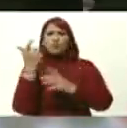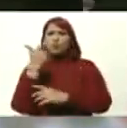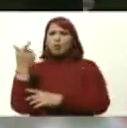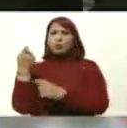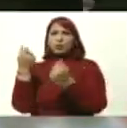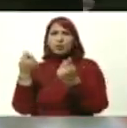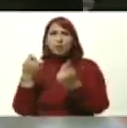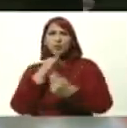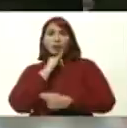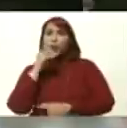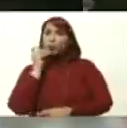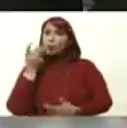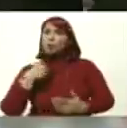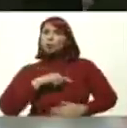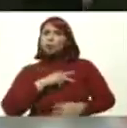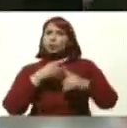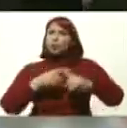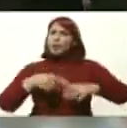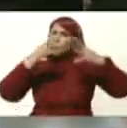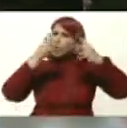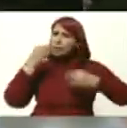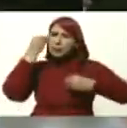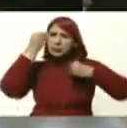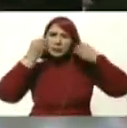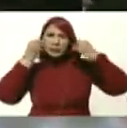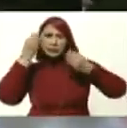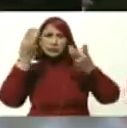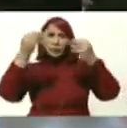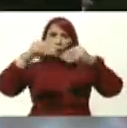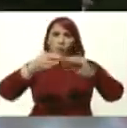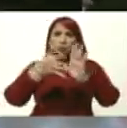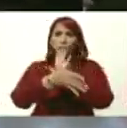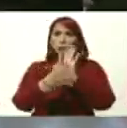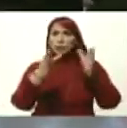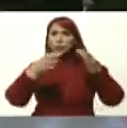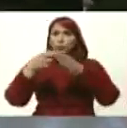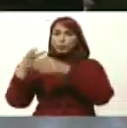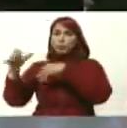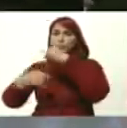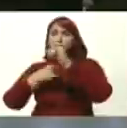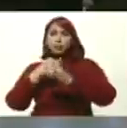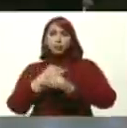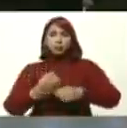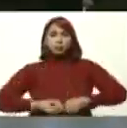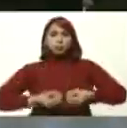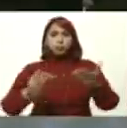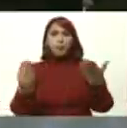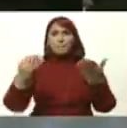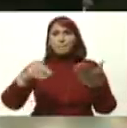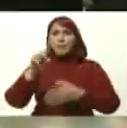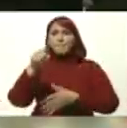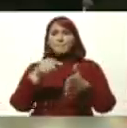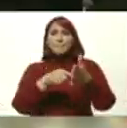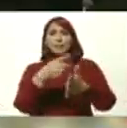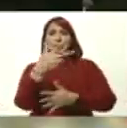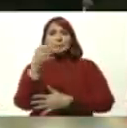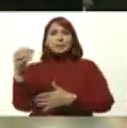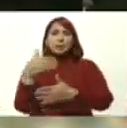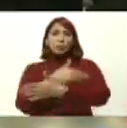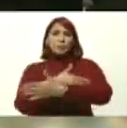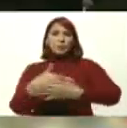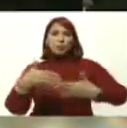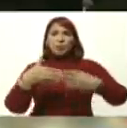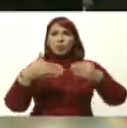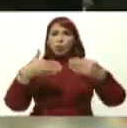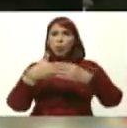Duque, estábamos calculando, de acuerdo a los organismos internacionales, le han entregado más de 1.300 millones de